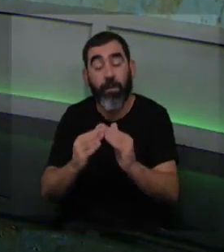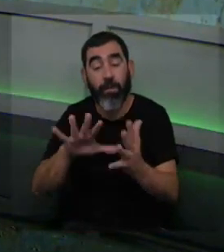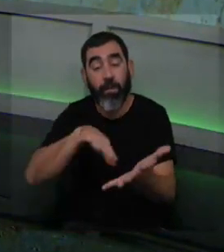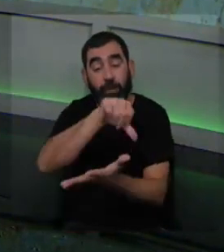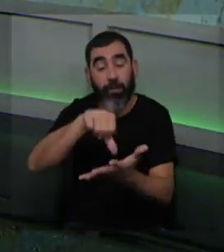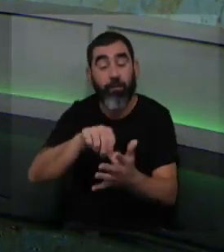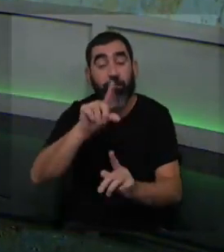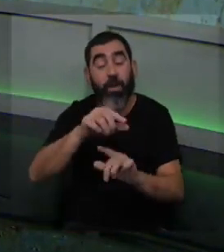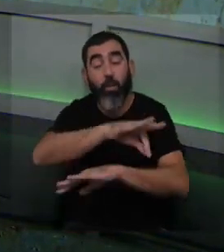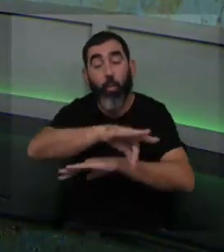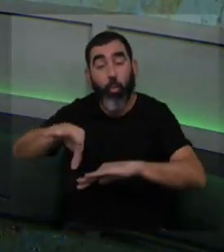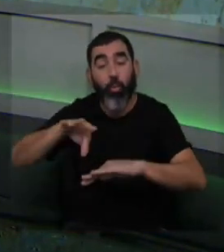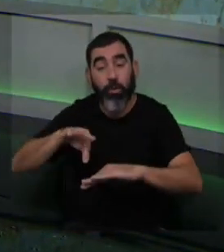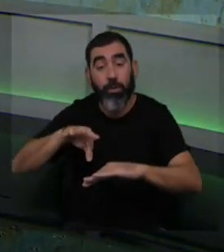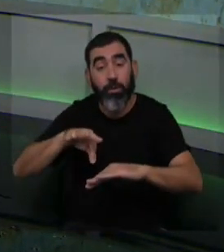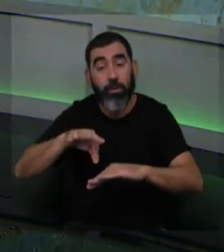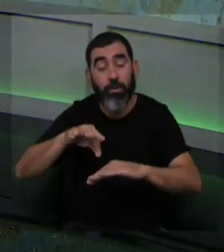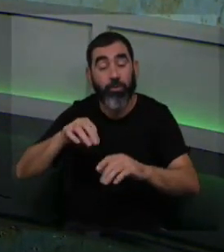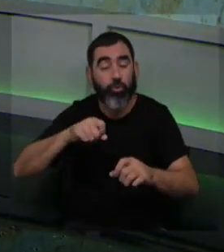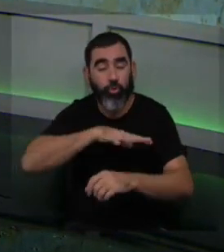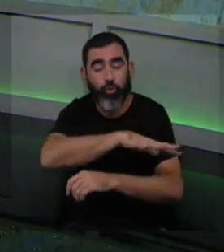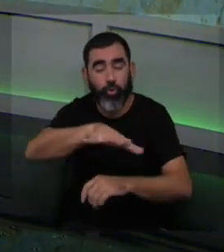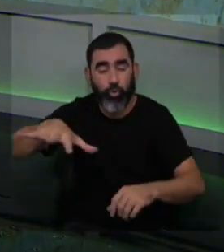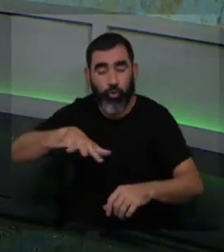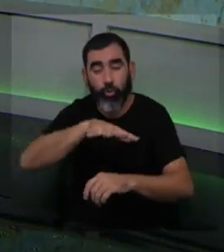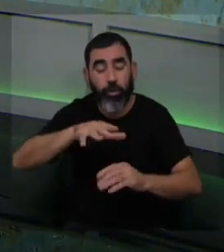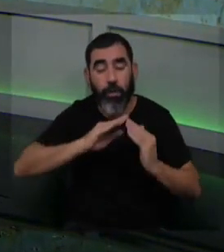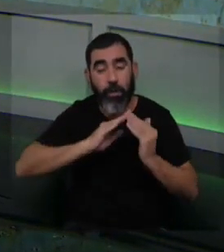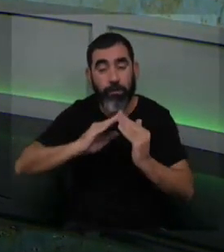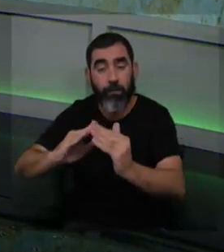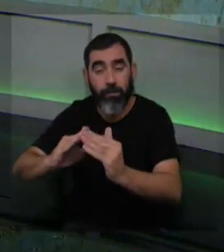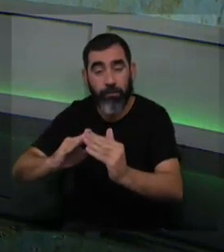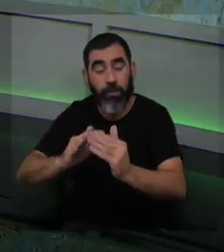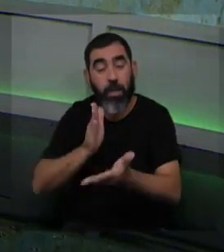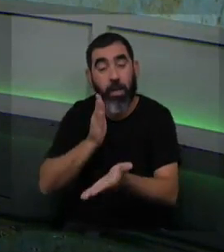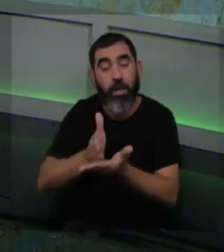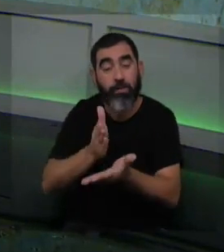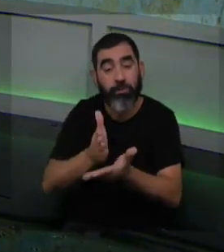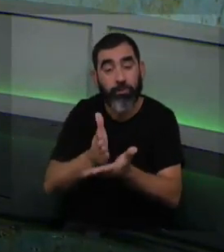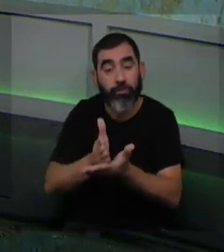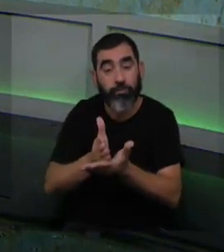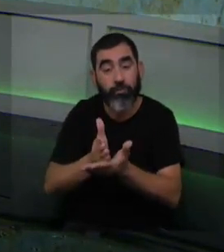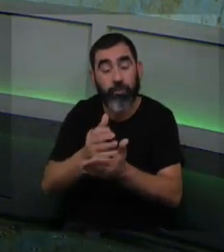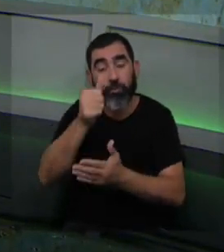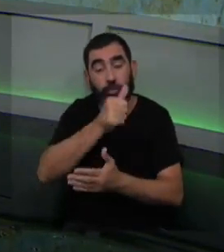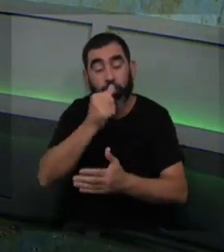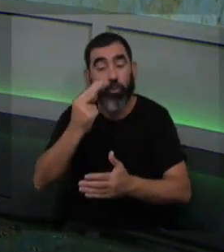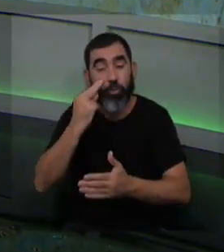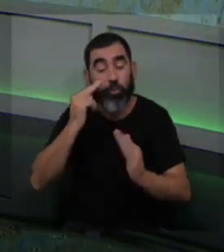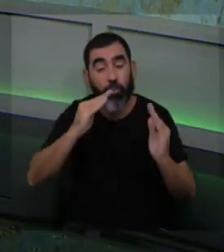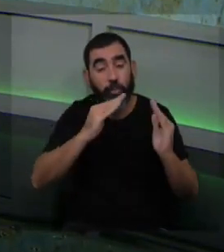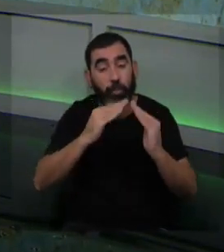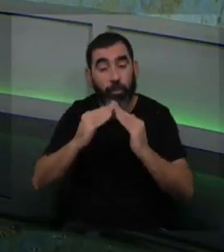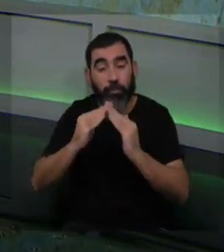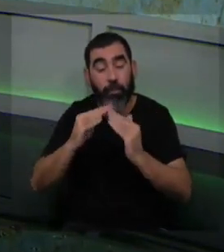de la Facultad de Arquitectura está trabajando con comunidades de la Cuenca Casavalle en el asesoramiento para resolver problemas